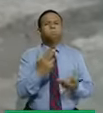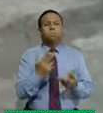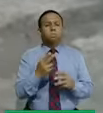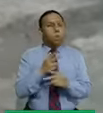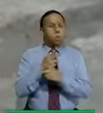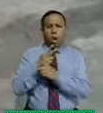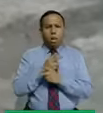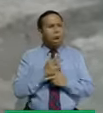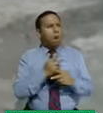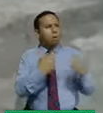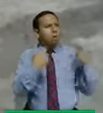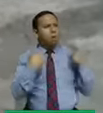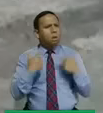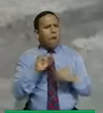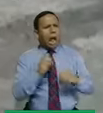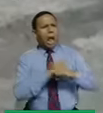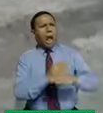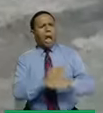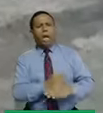siga.